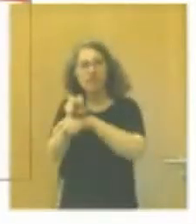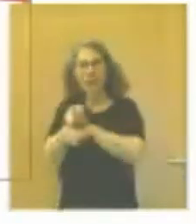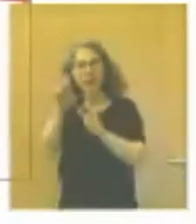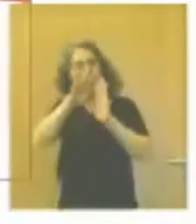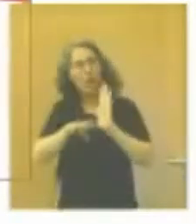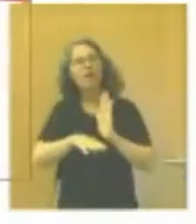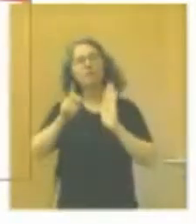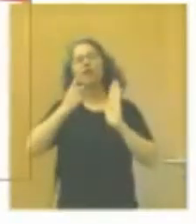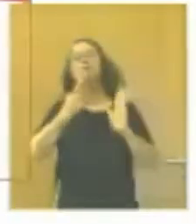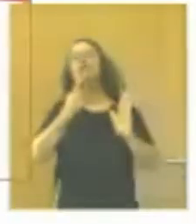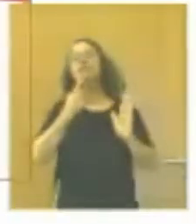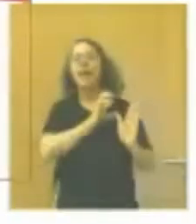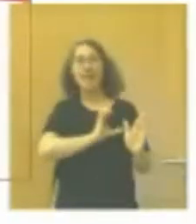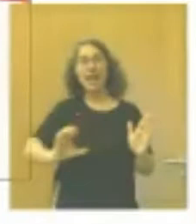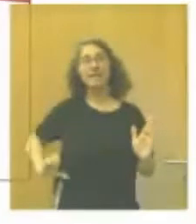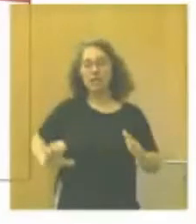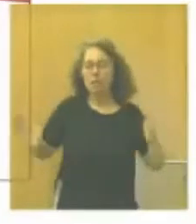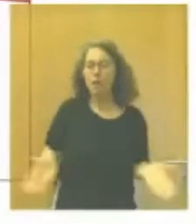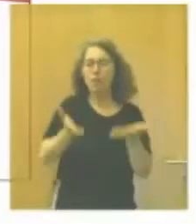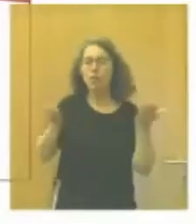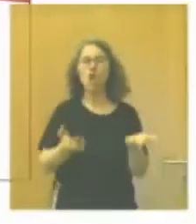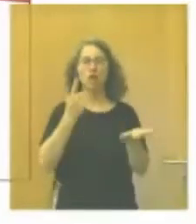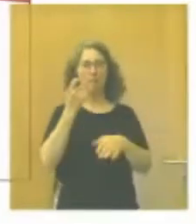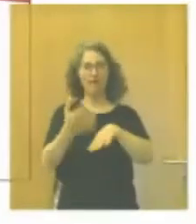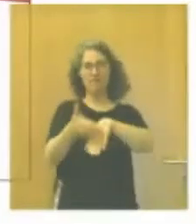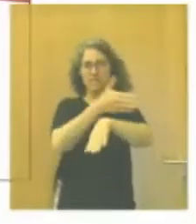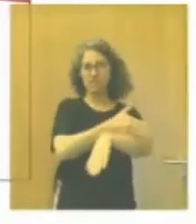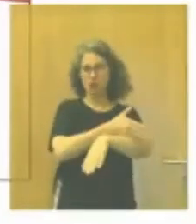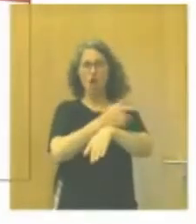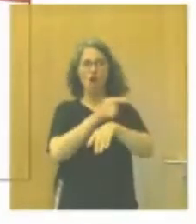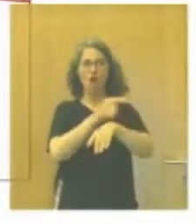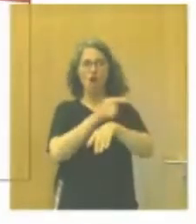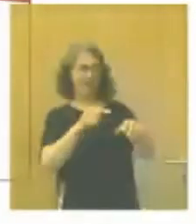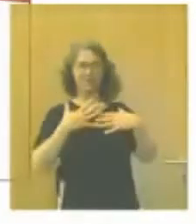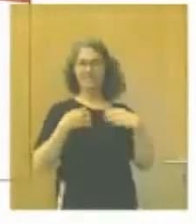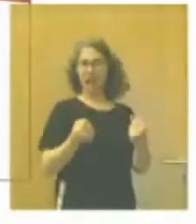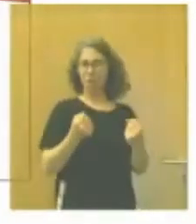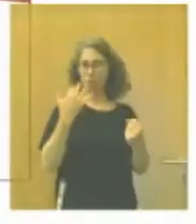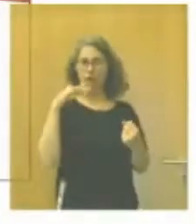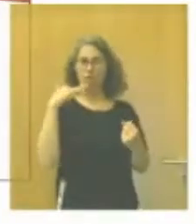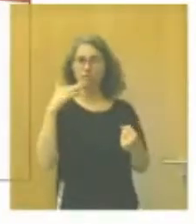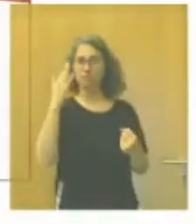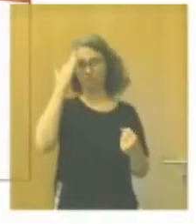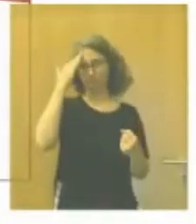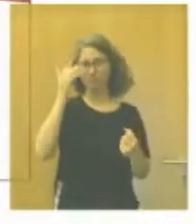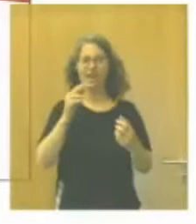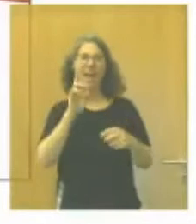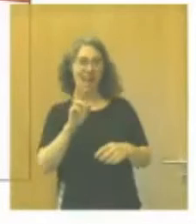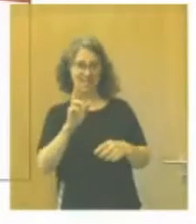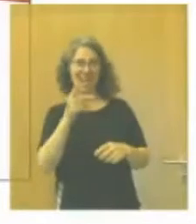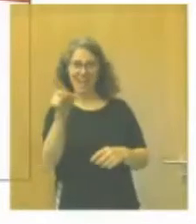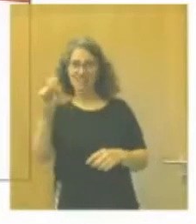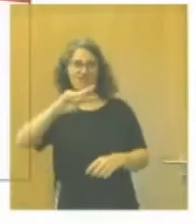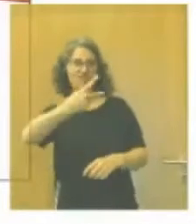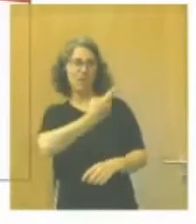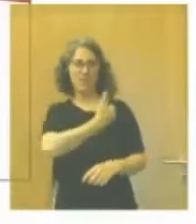políticas estatales de promoción y prevención en la materia. Rachel Nugent es